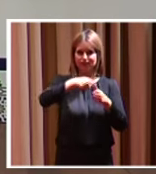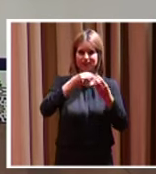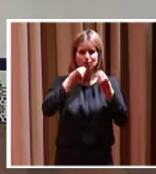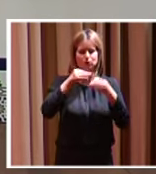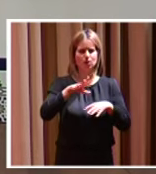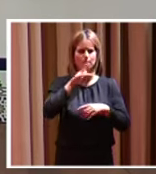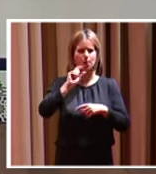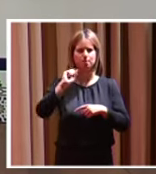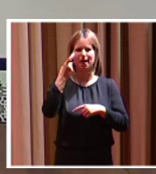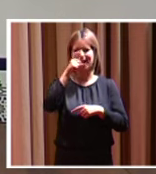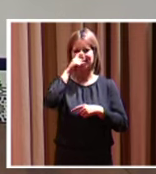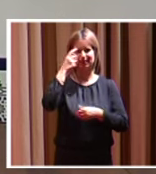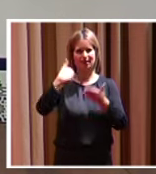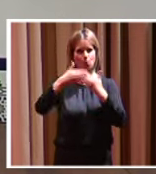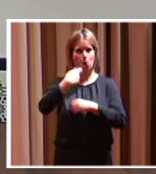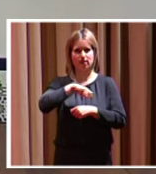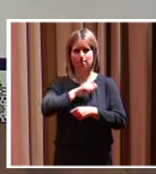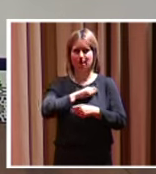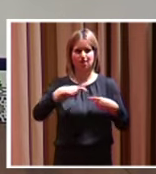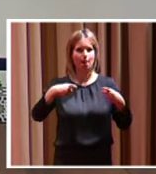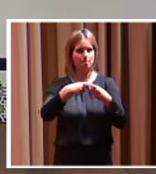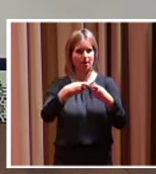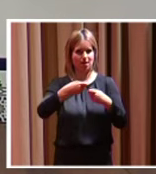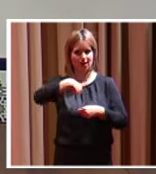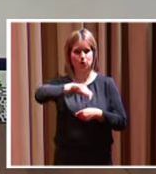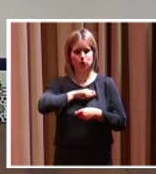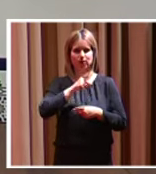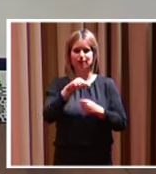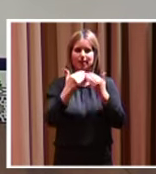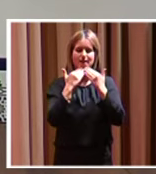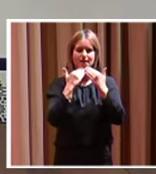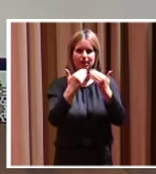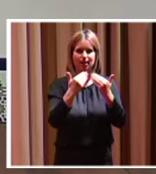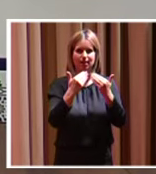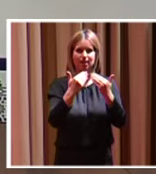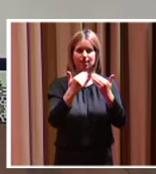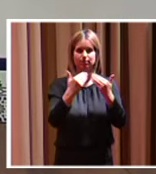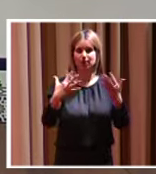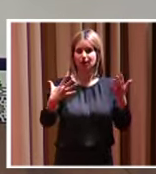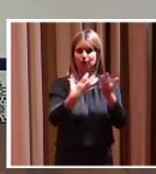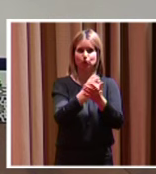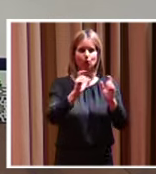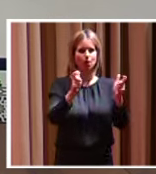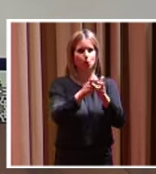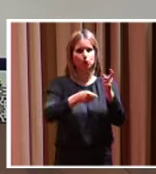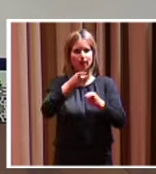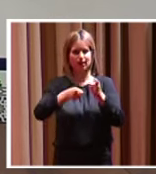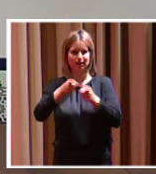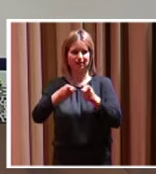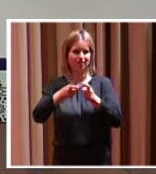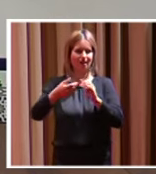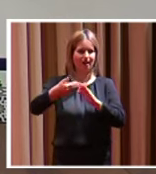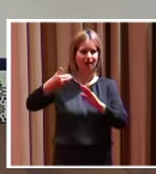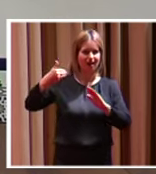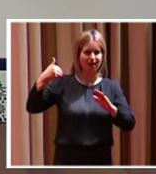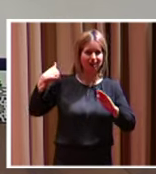por ser la peña más antigua de España. Y quisiera agradecer también a toda la Junta Directiva